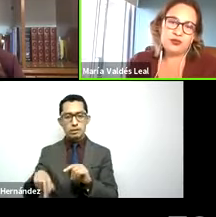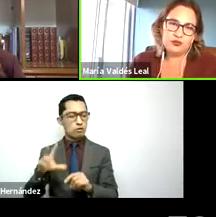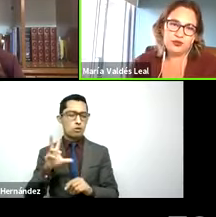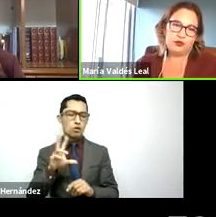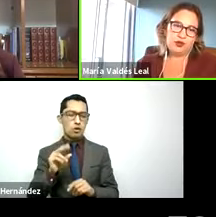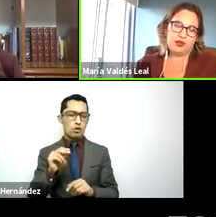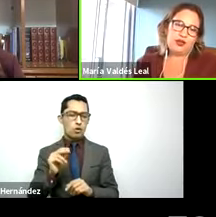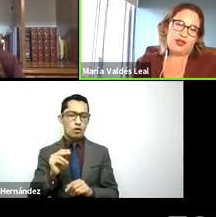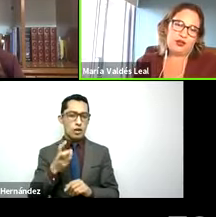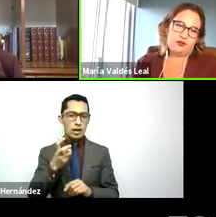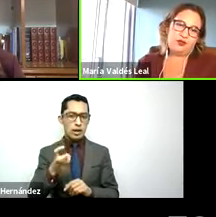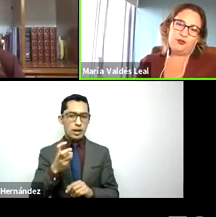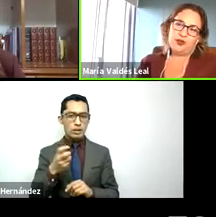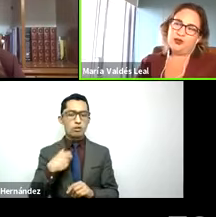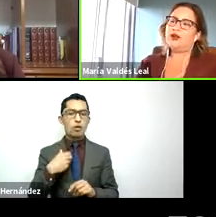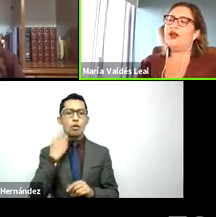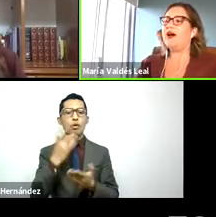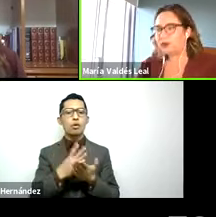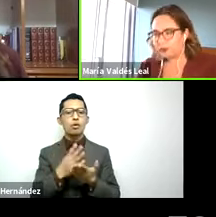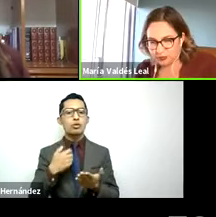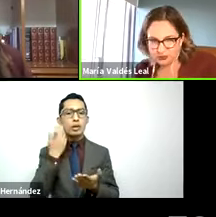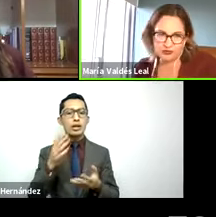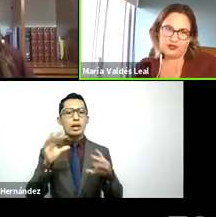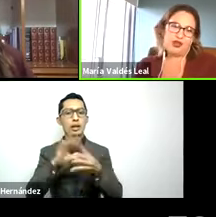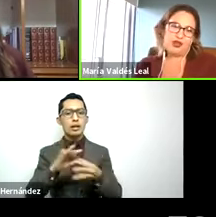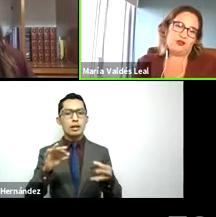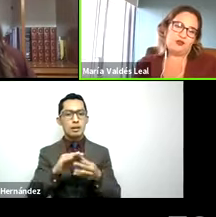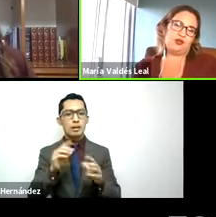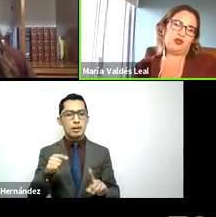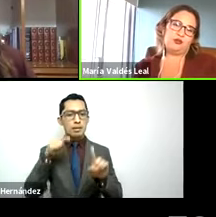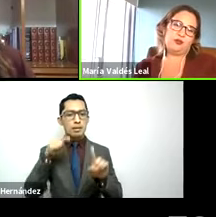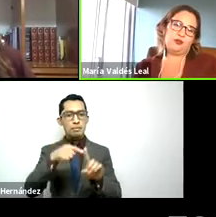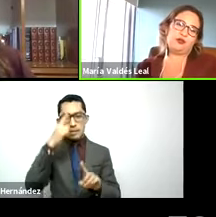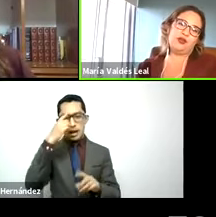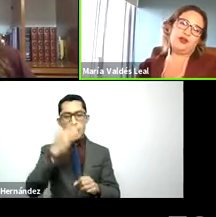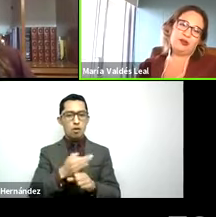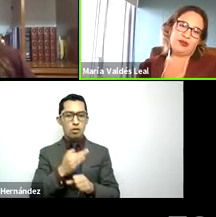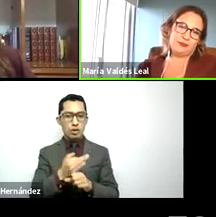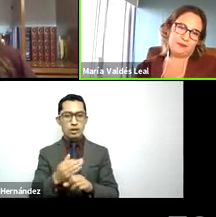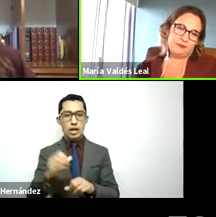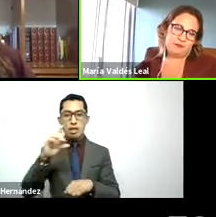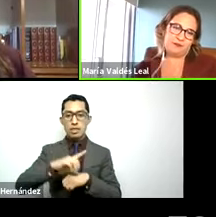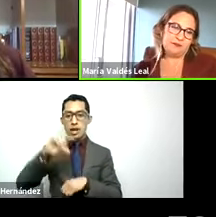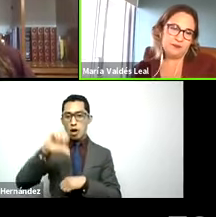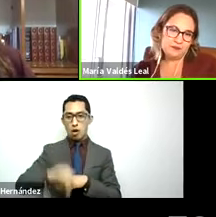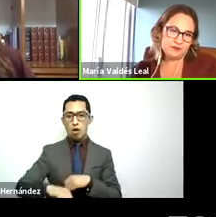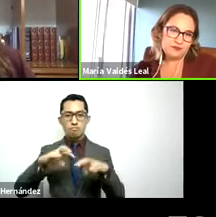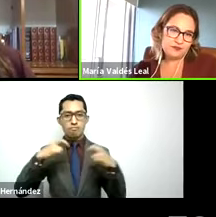eso era pues lo único que quería contribuir a propósito de la discusión que tuvimos hoy en el Pleno.